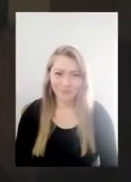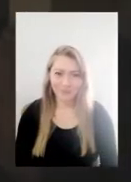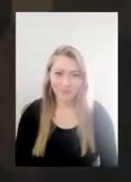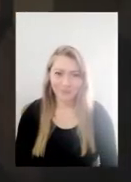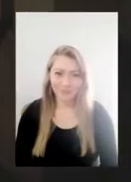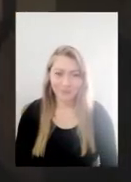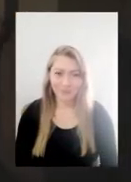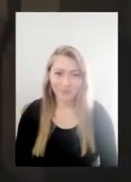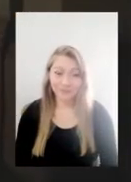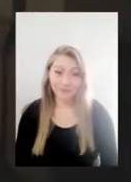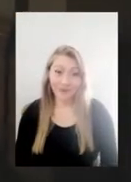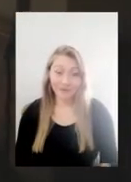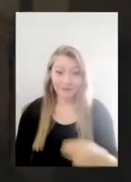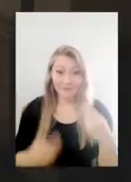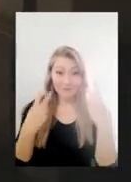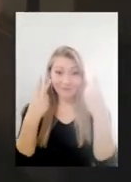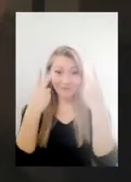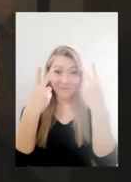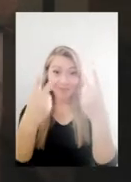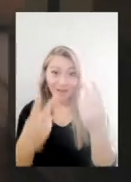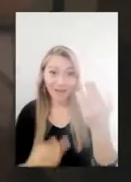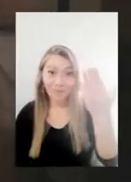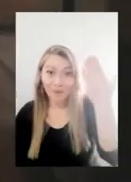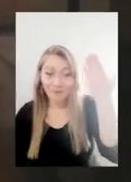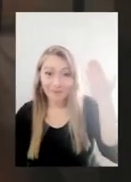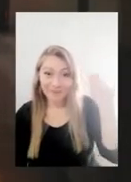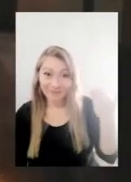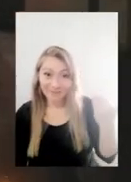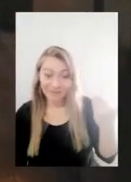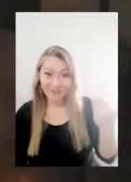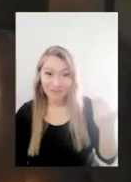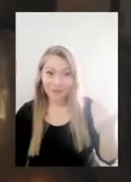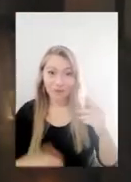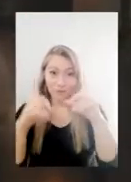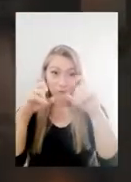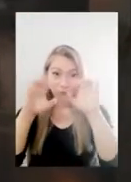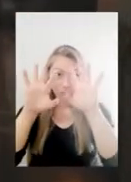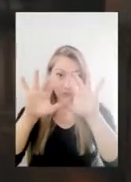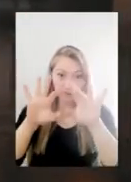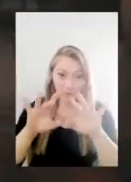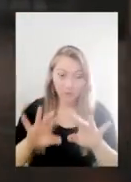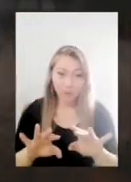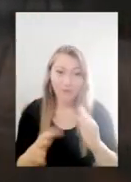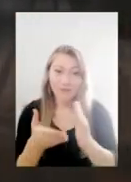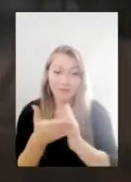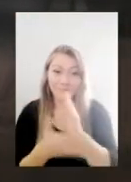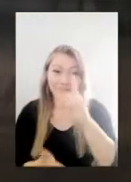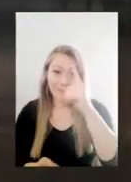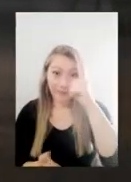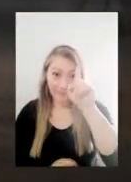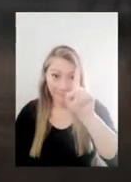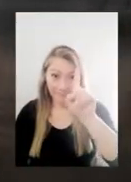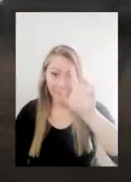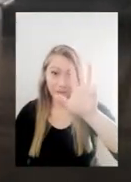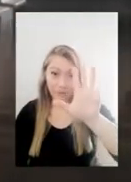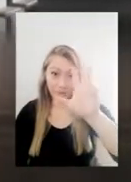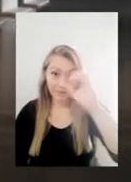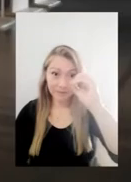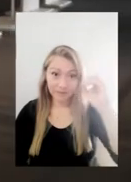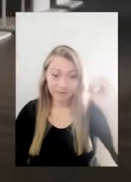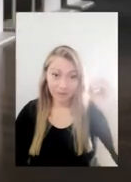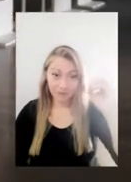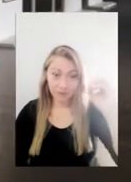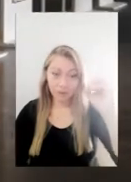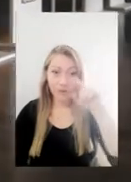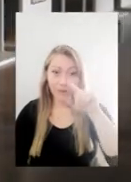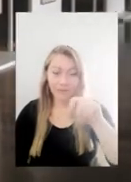En este recorrido virtual haremos un viaje al pasado, a inicios del siglo XX, para admirar diferentes lugares y edificios de Santiago,